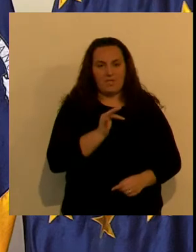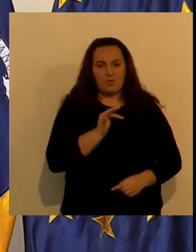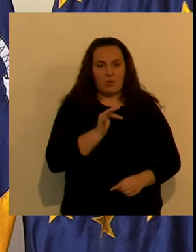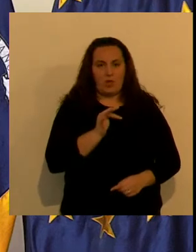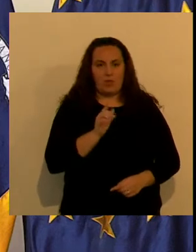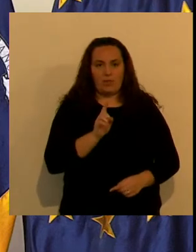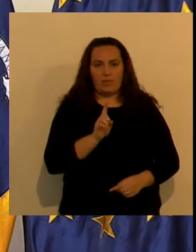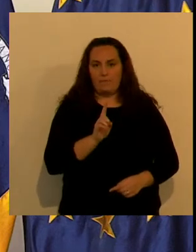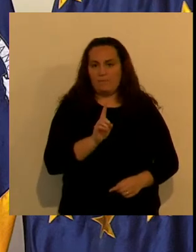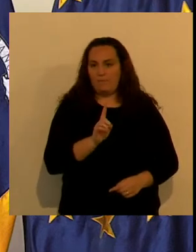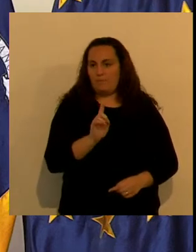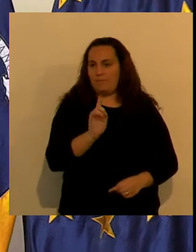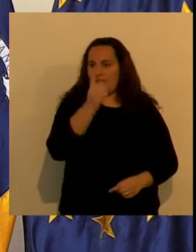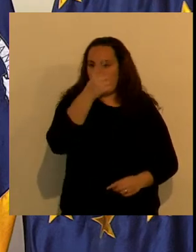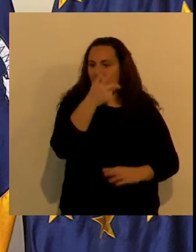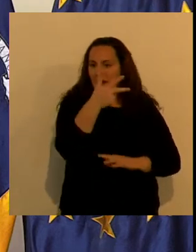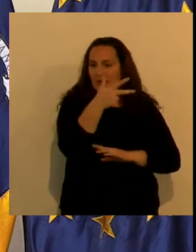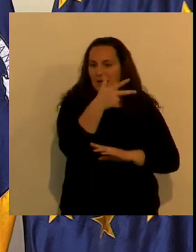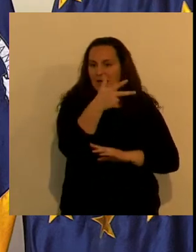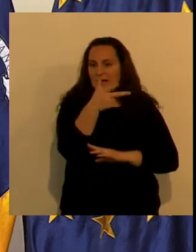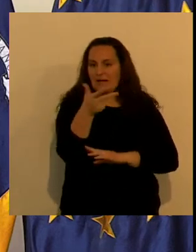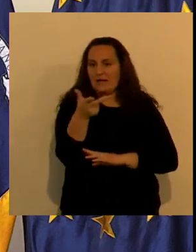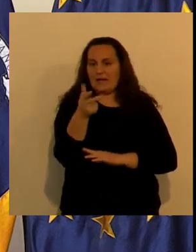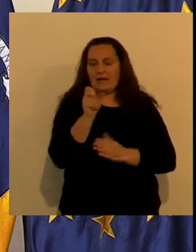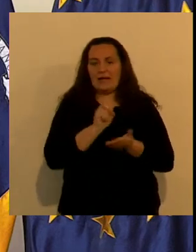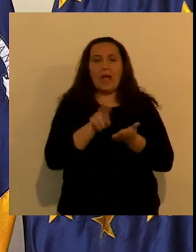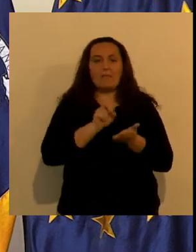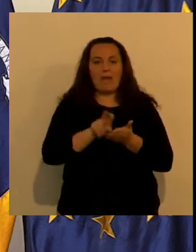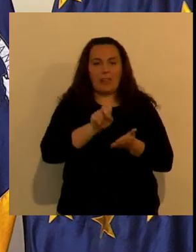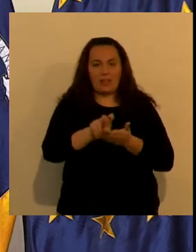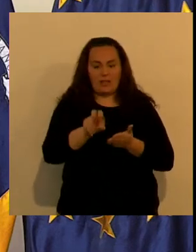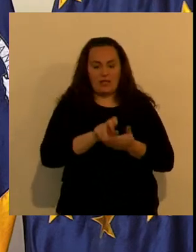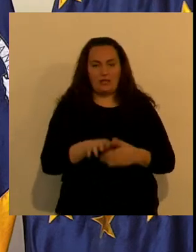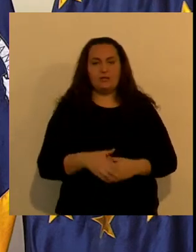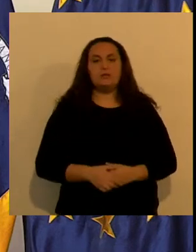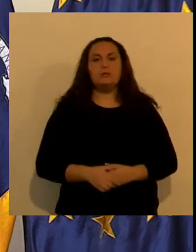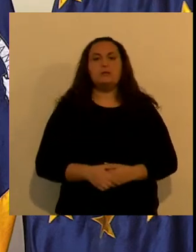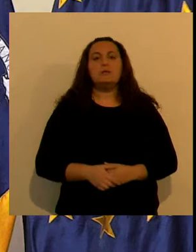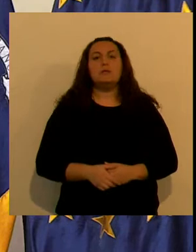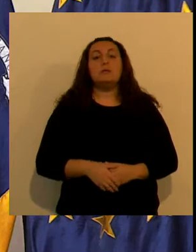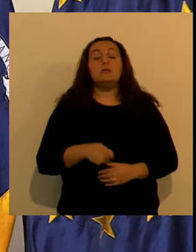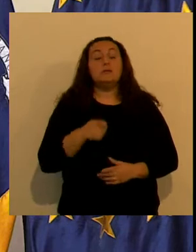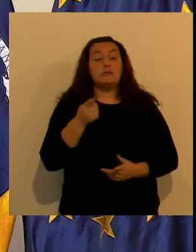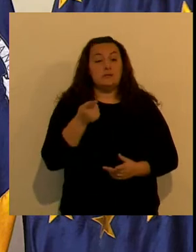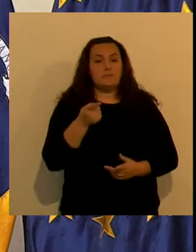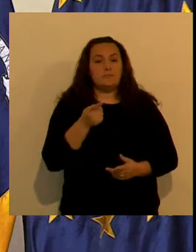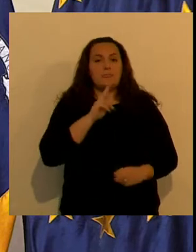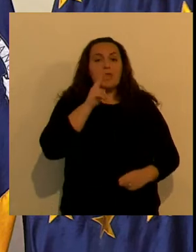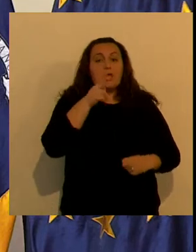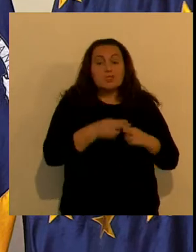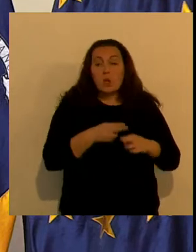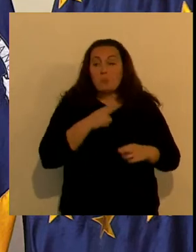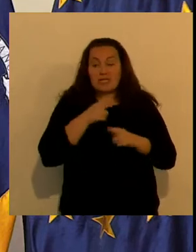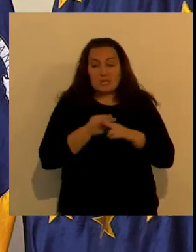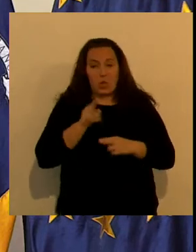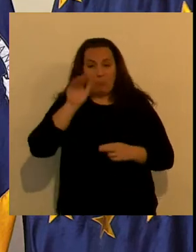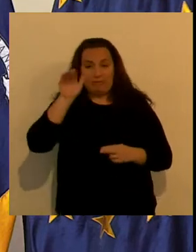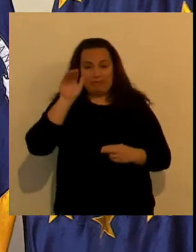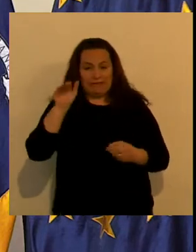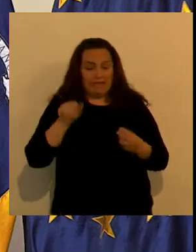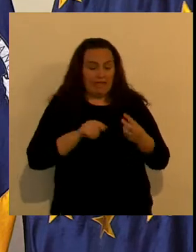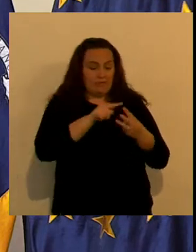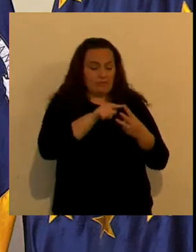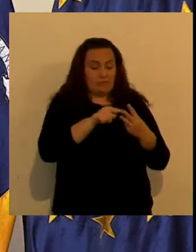caminata. Y según Neil deGrasse Tyson, según Larry King, según Oliver Stone,